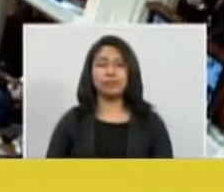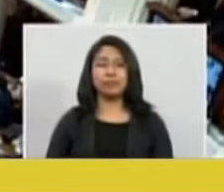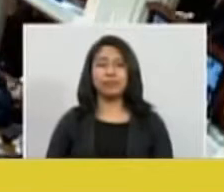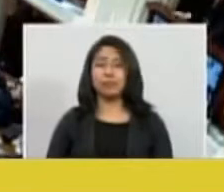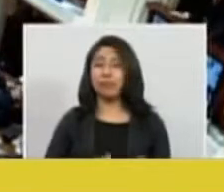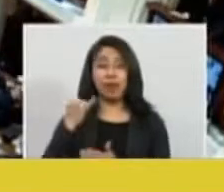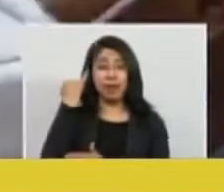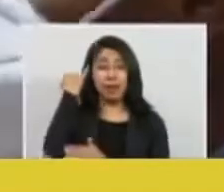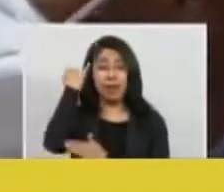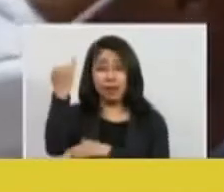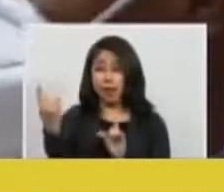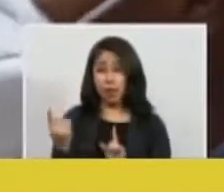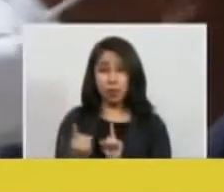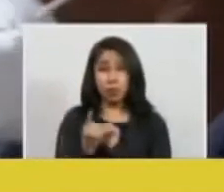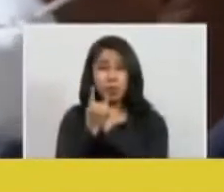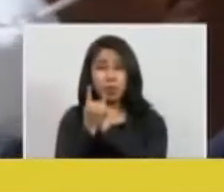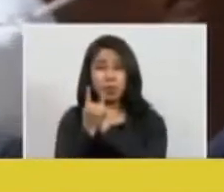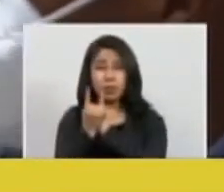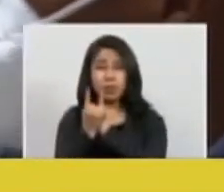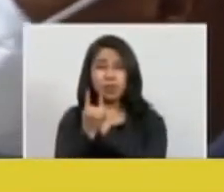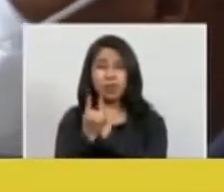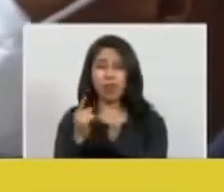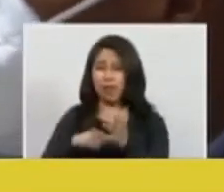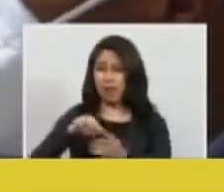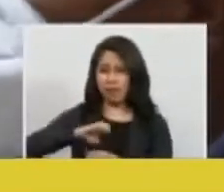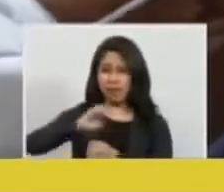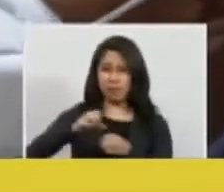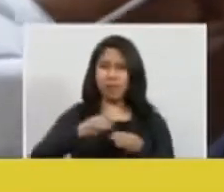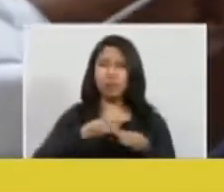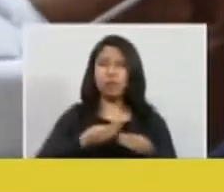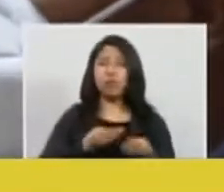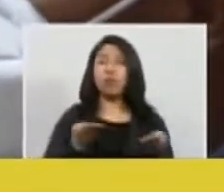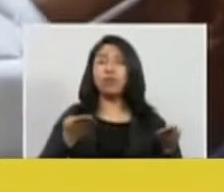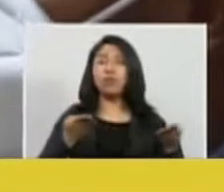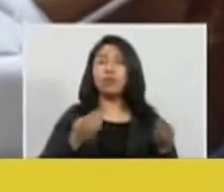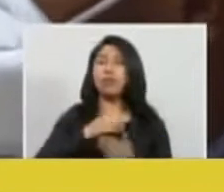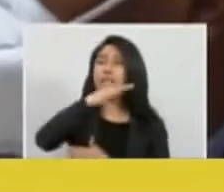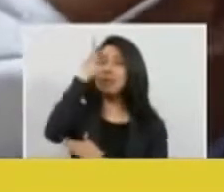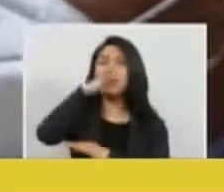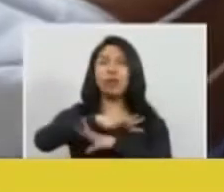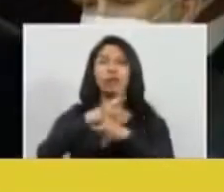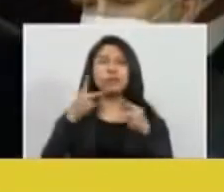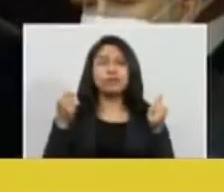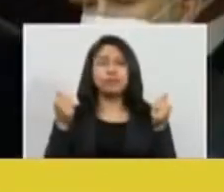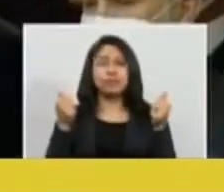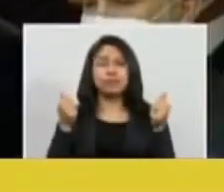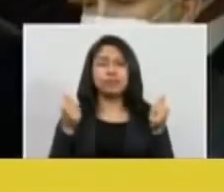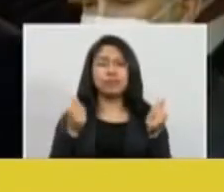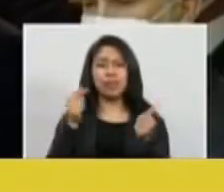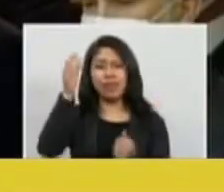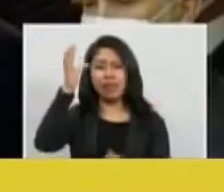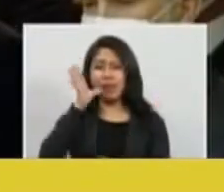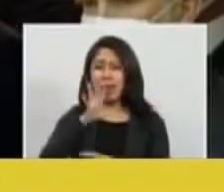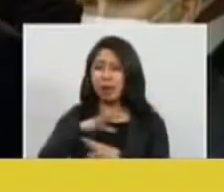La idea del encuentro entre el espíritu y la materia, el cielo y la tierra, de la